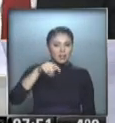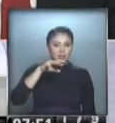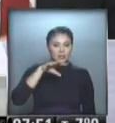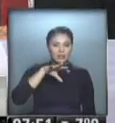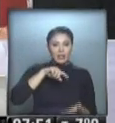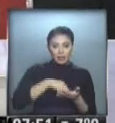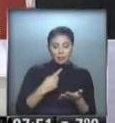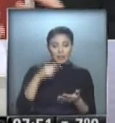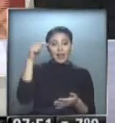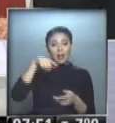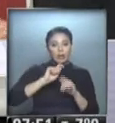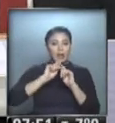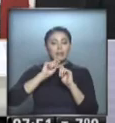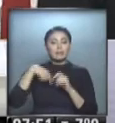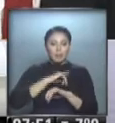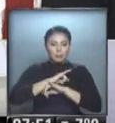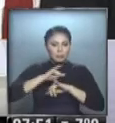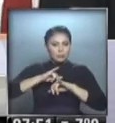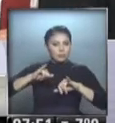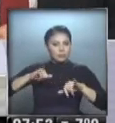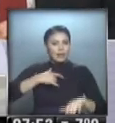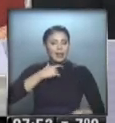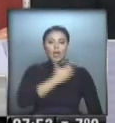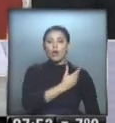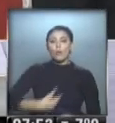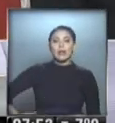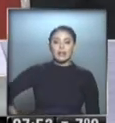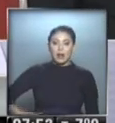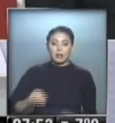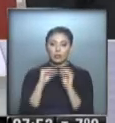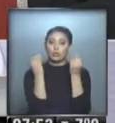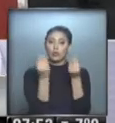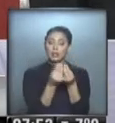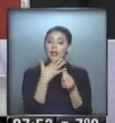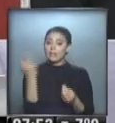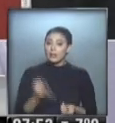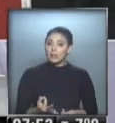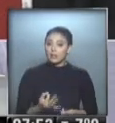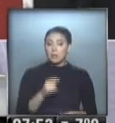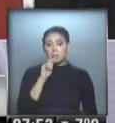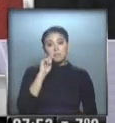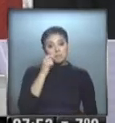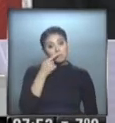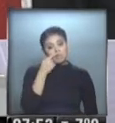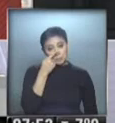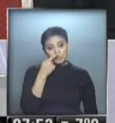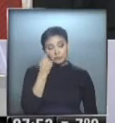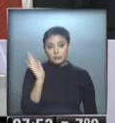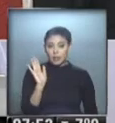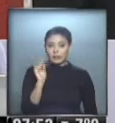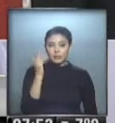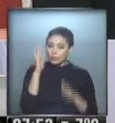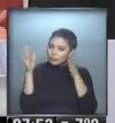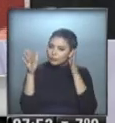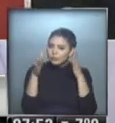Corrientes Capital y ahora lanzado a la gobernación con un resultado realmente atractivo y que lo